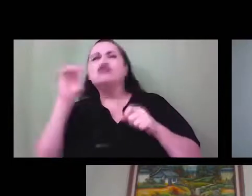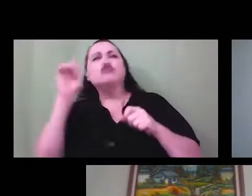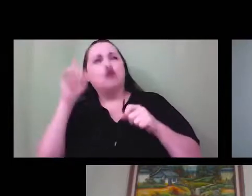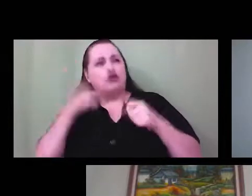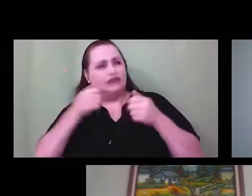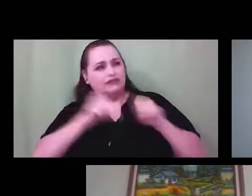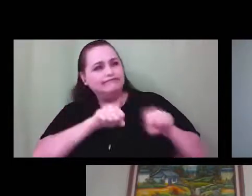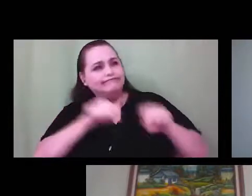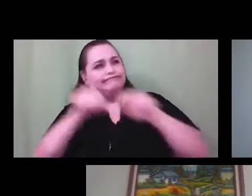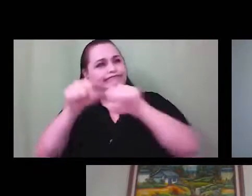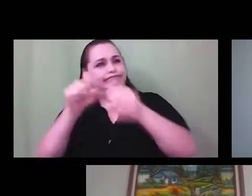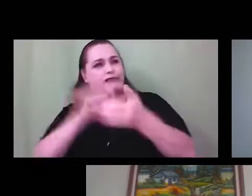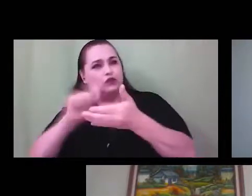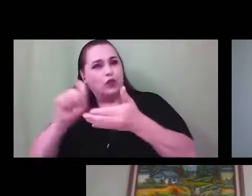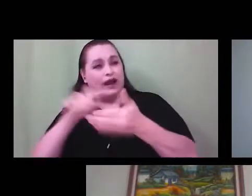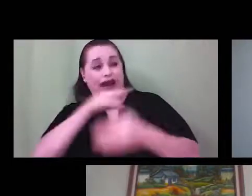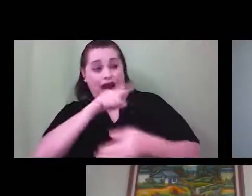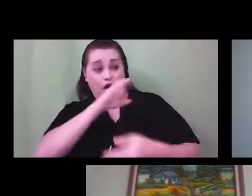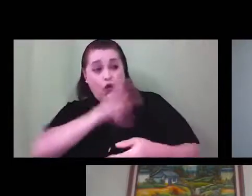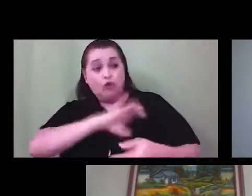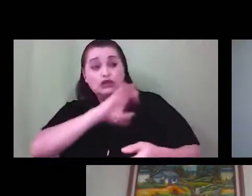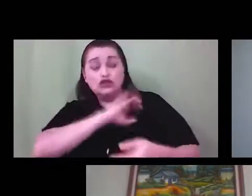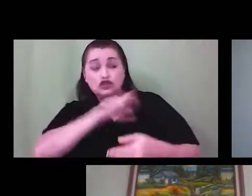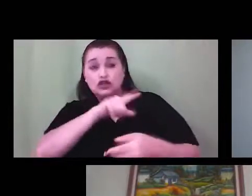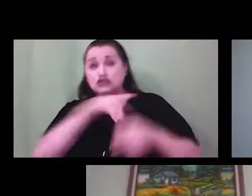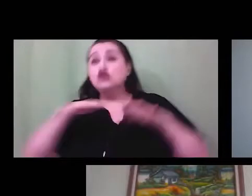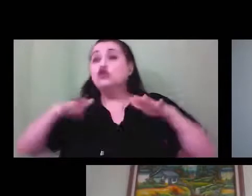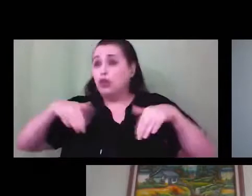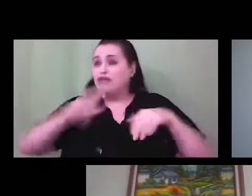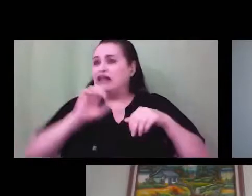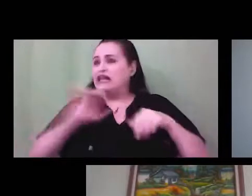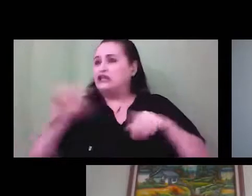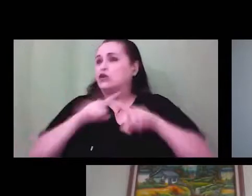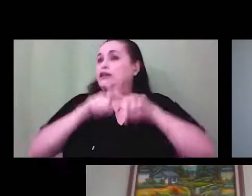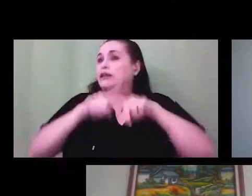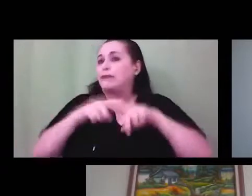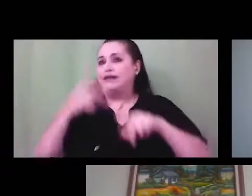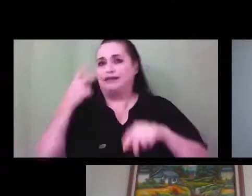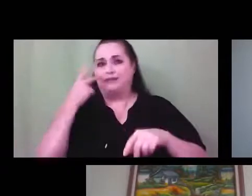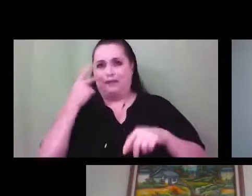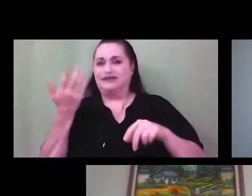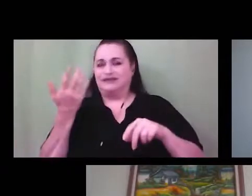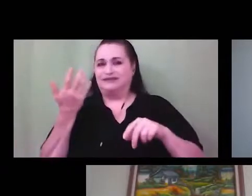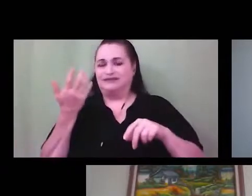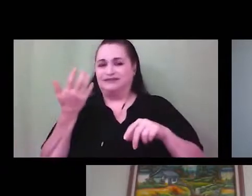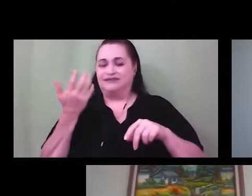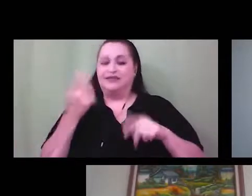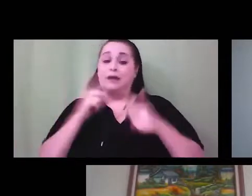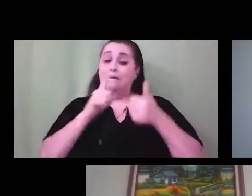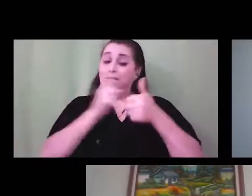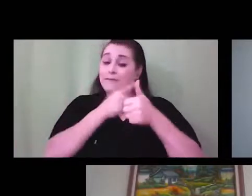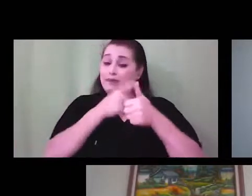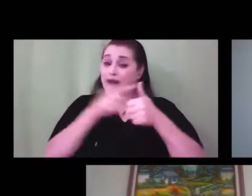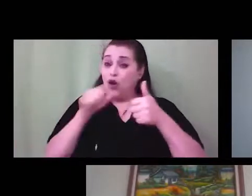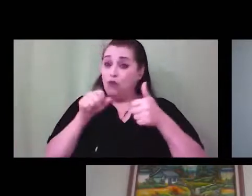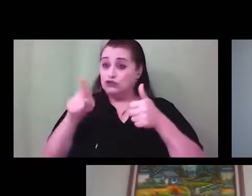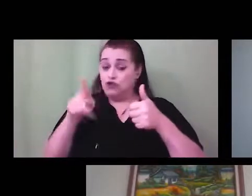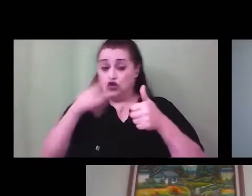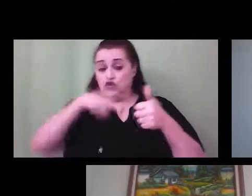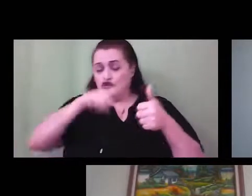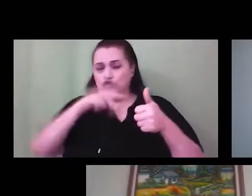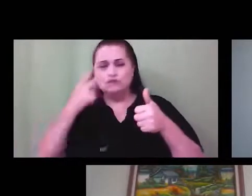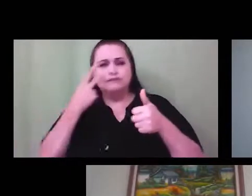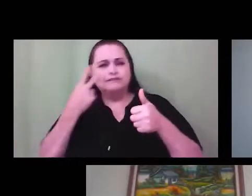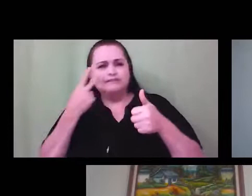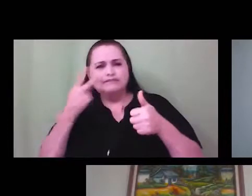llevar? Porque por las condiciones de David, él todavía es un niño que depende mucho de sus papás. La primera opción que nosotros